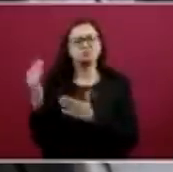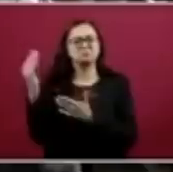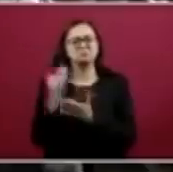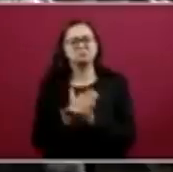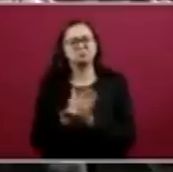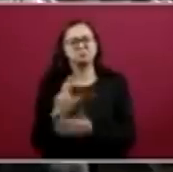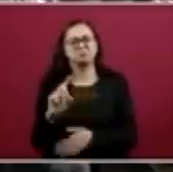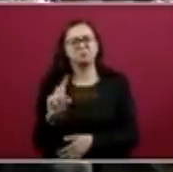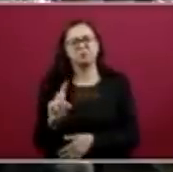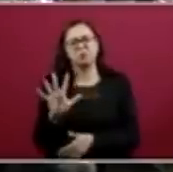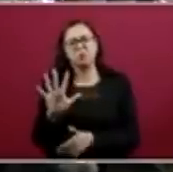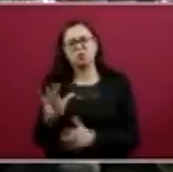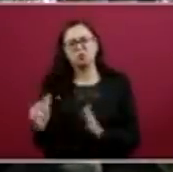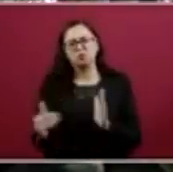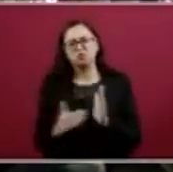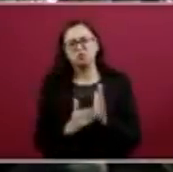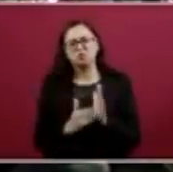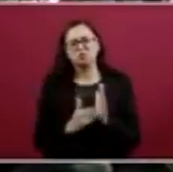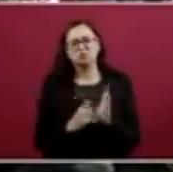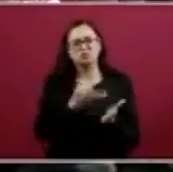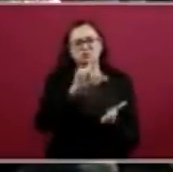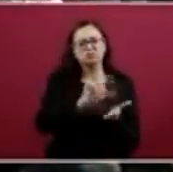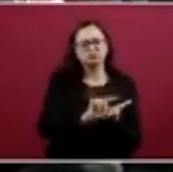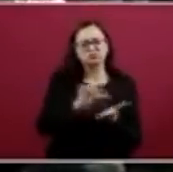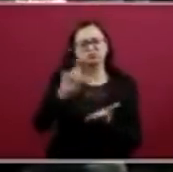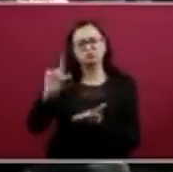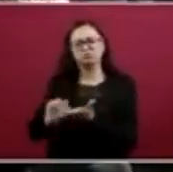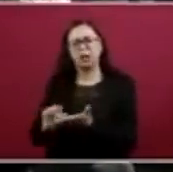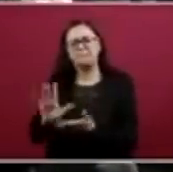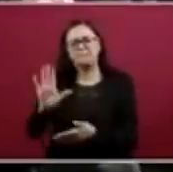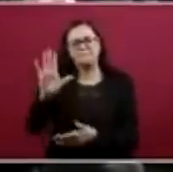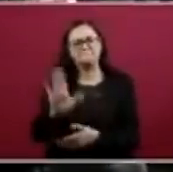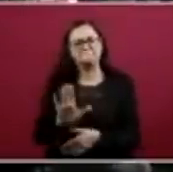recuperaron 34 por un manejo